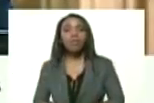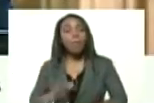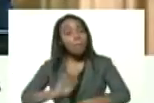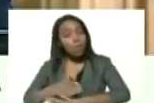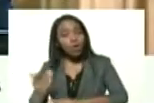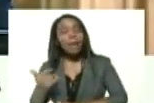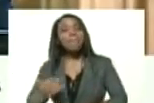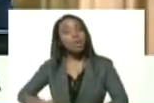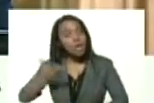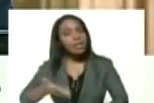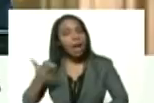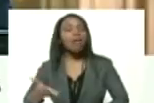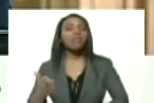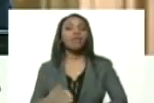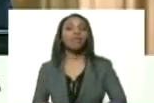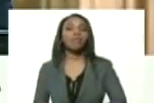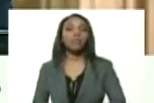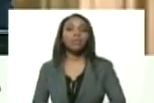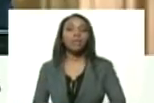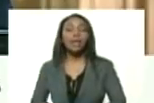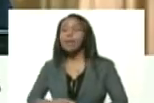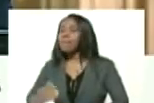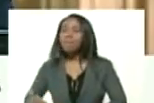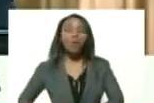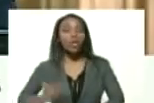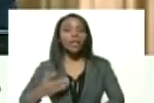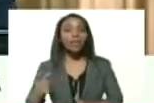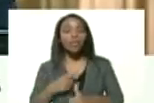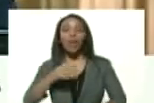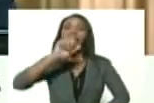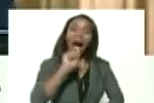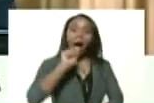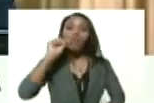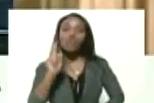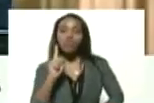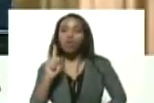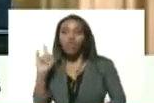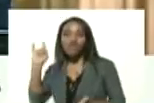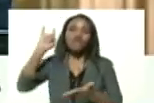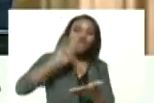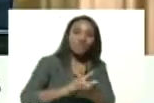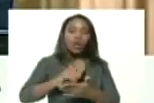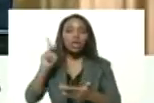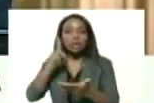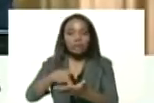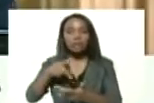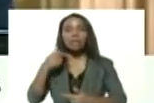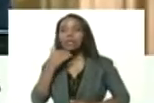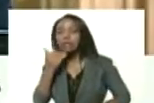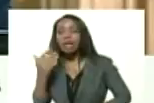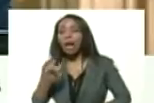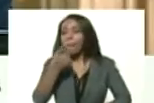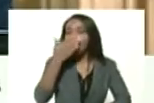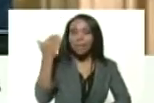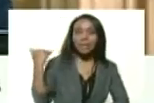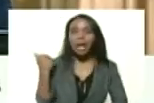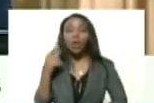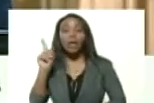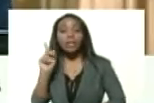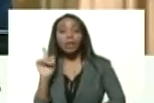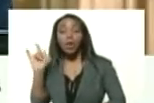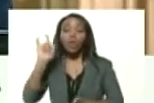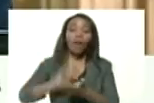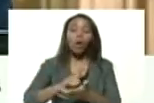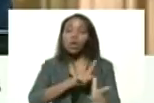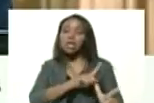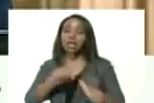importante es prioridad a uno de los viajeros que acaban de llegar porque ya los viajeros que habían llegado los